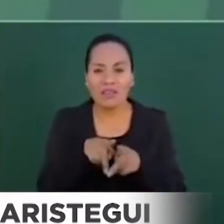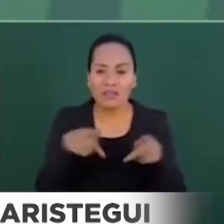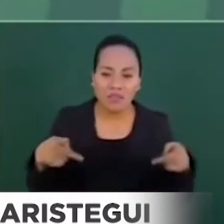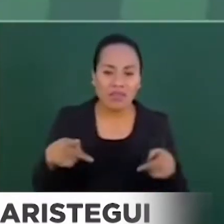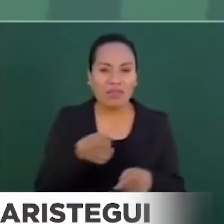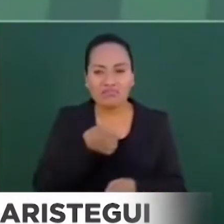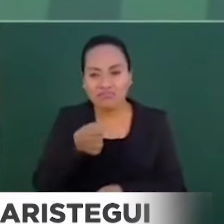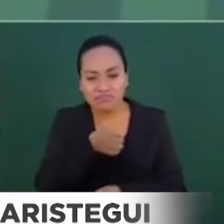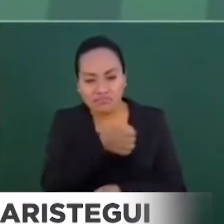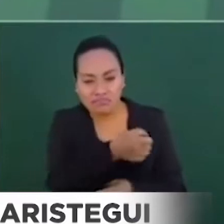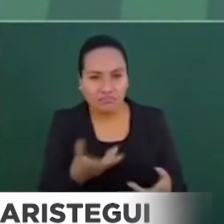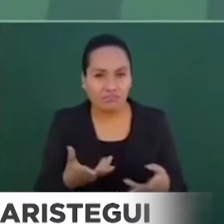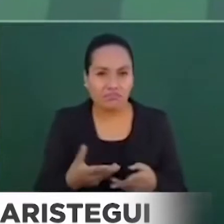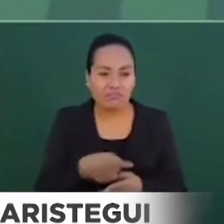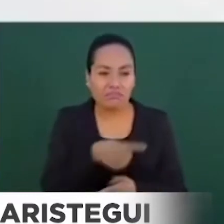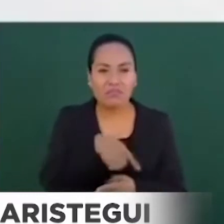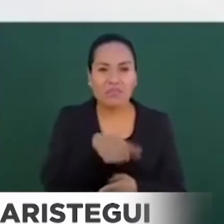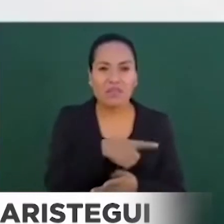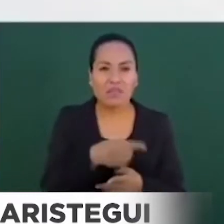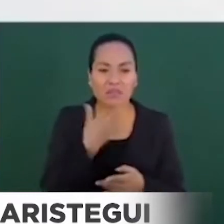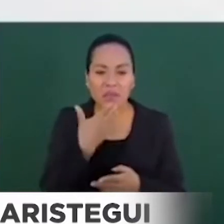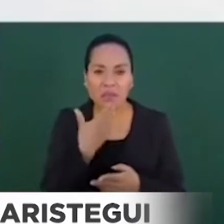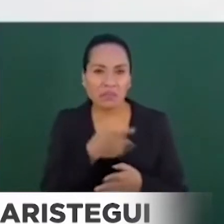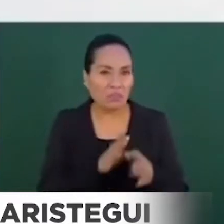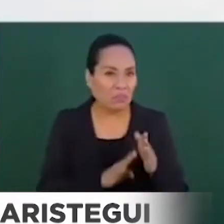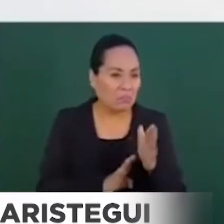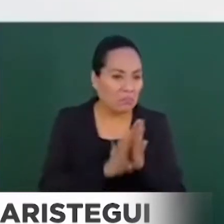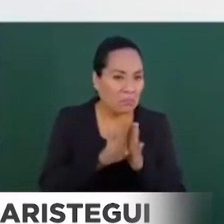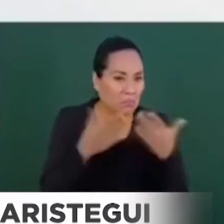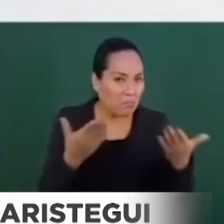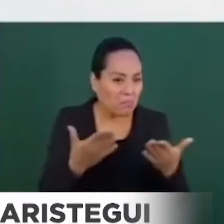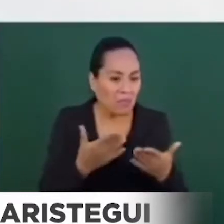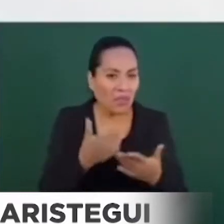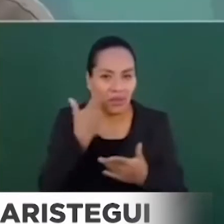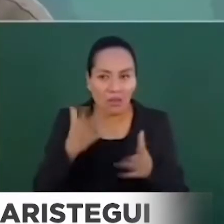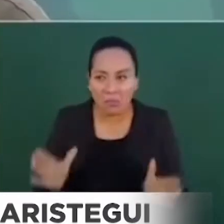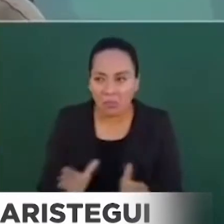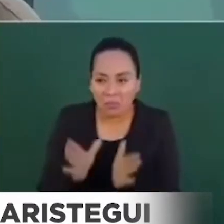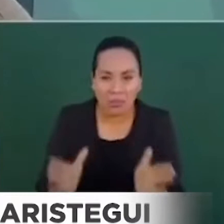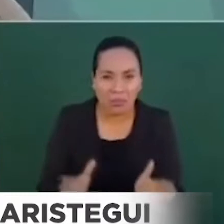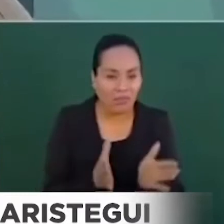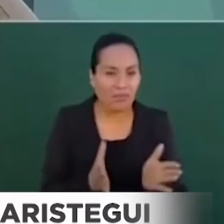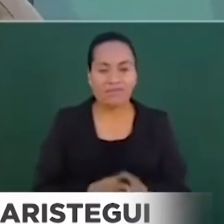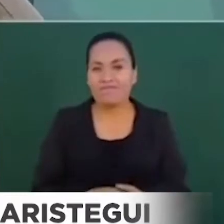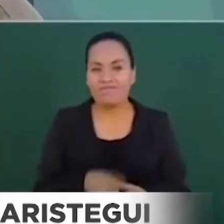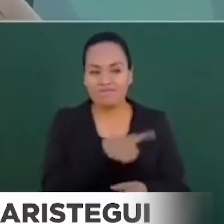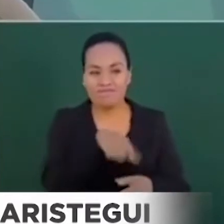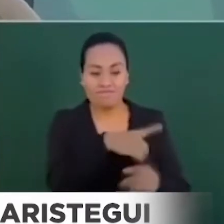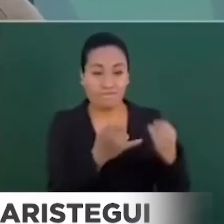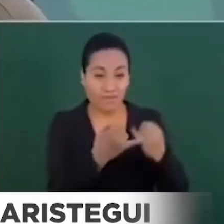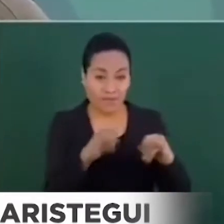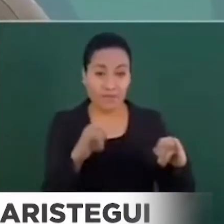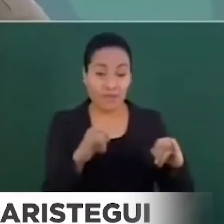que periodistas de ambas casas editoriales, bueno, realizaron una investigación titulada Sembrando Vida y la fábrica de